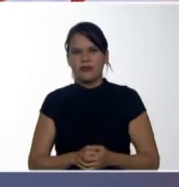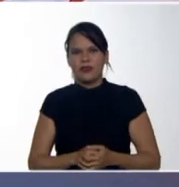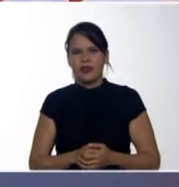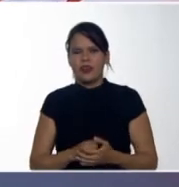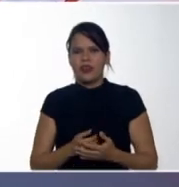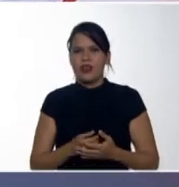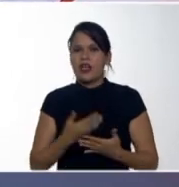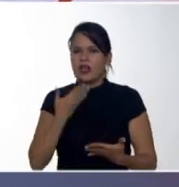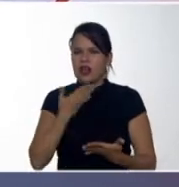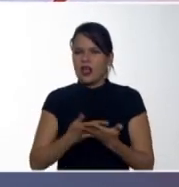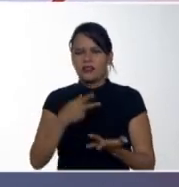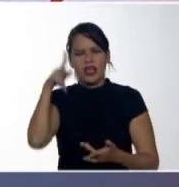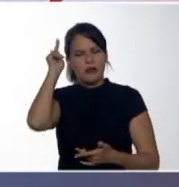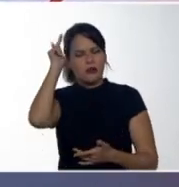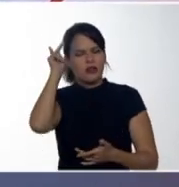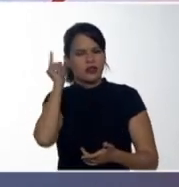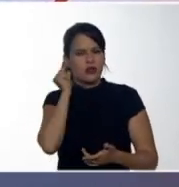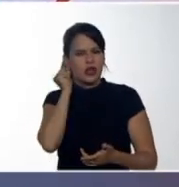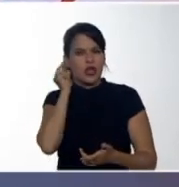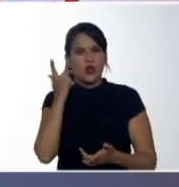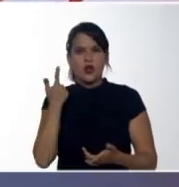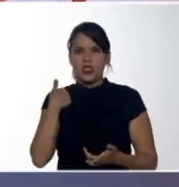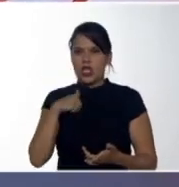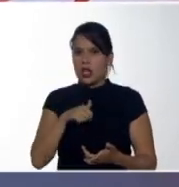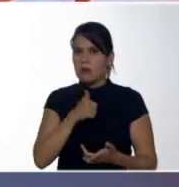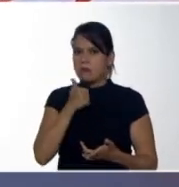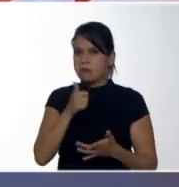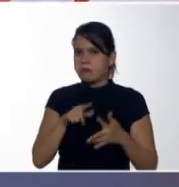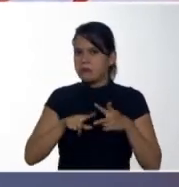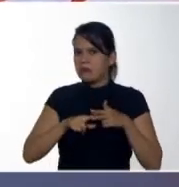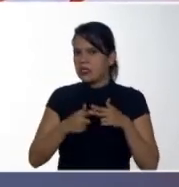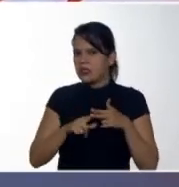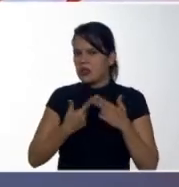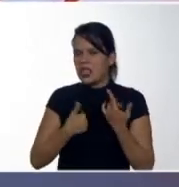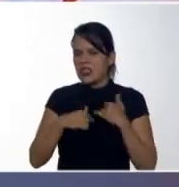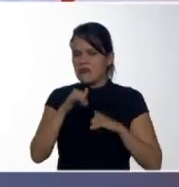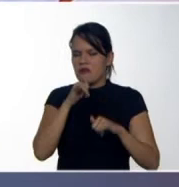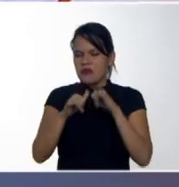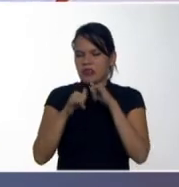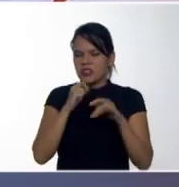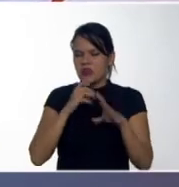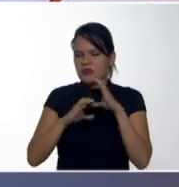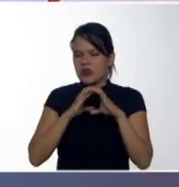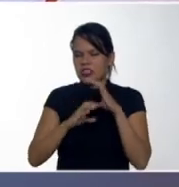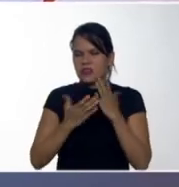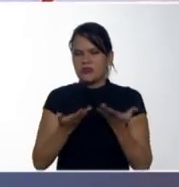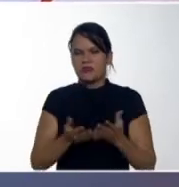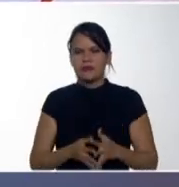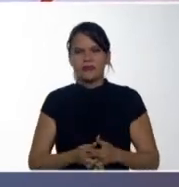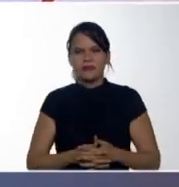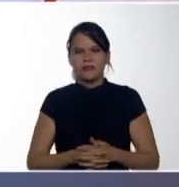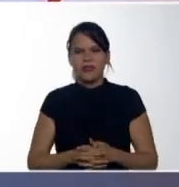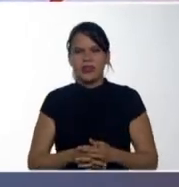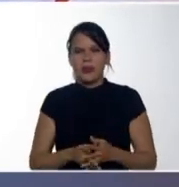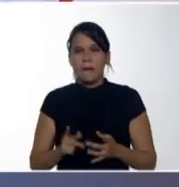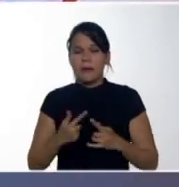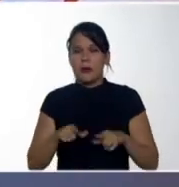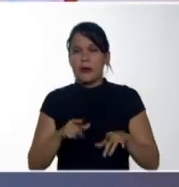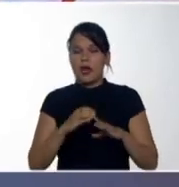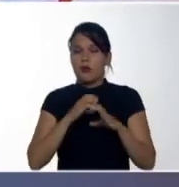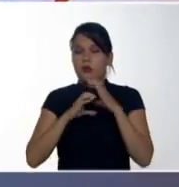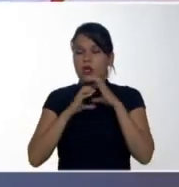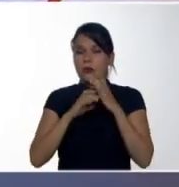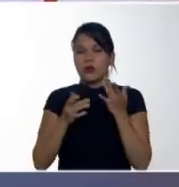a la profesora Susana Castro, nos tiene interesantes tecnologías de información y comunicación. Pero para comunicarnos